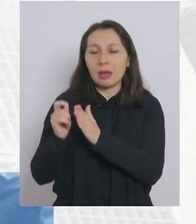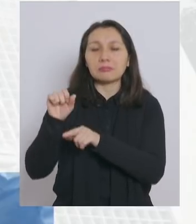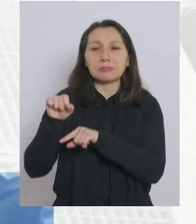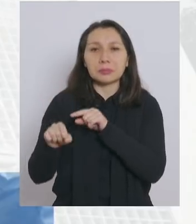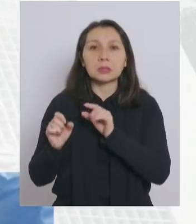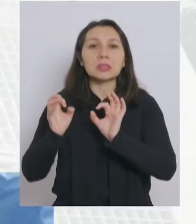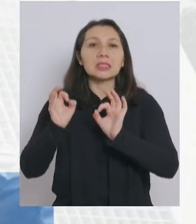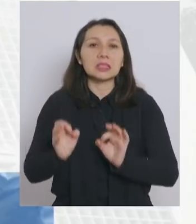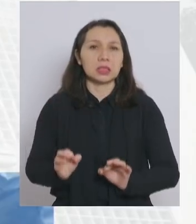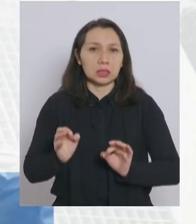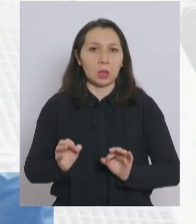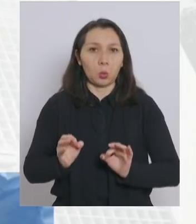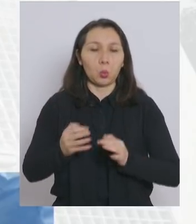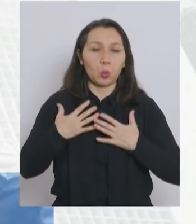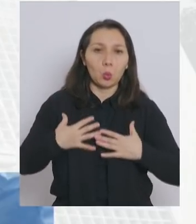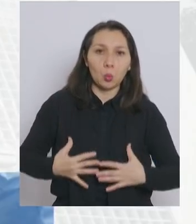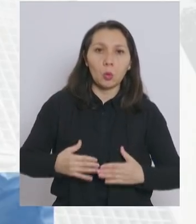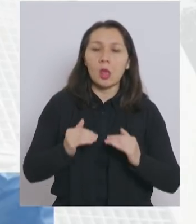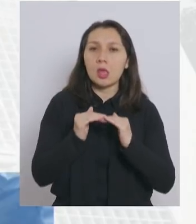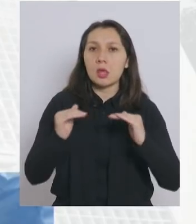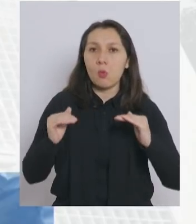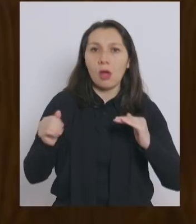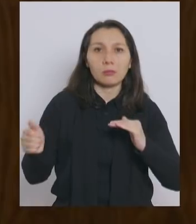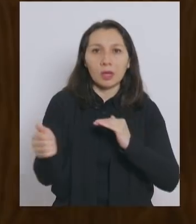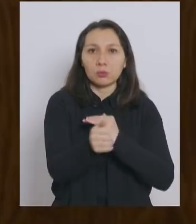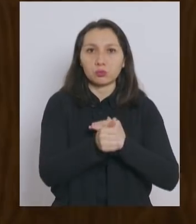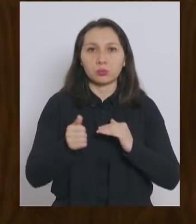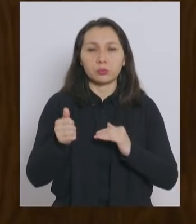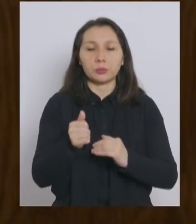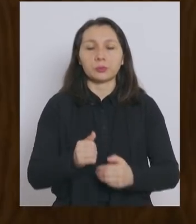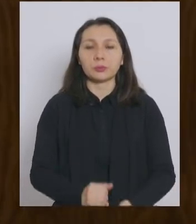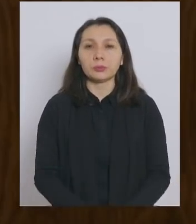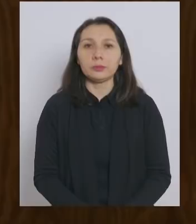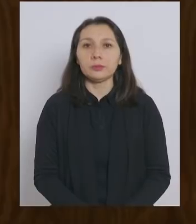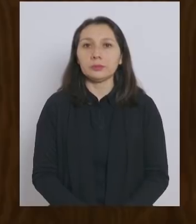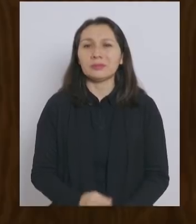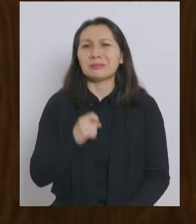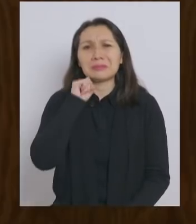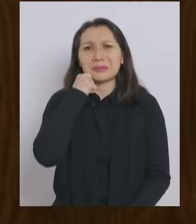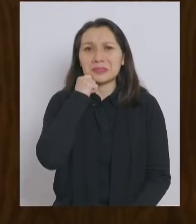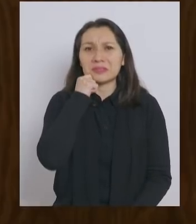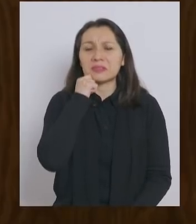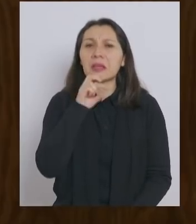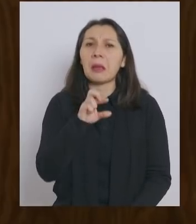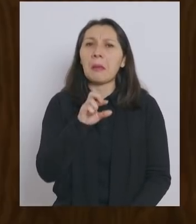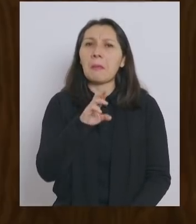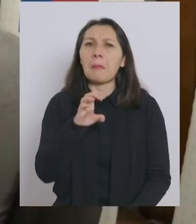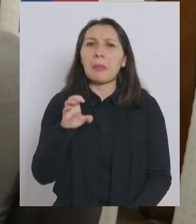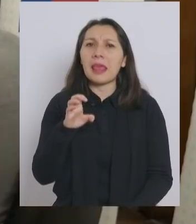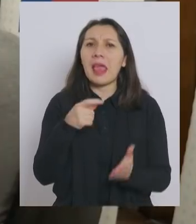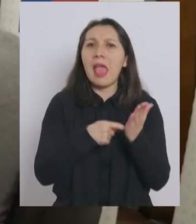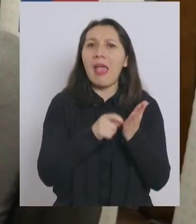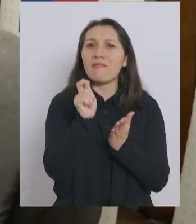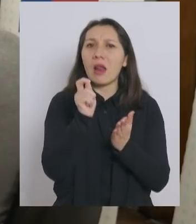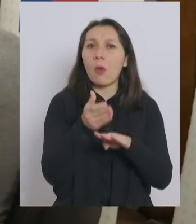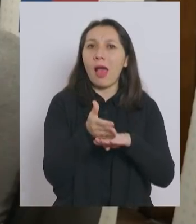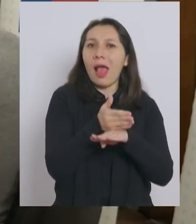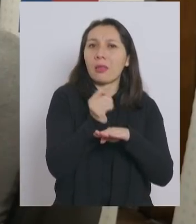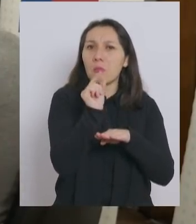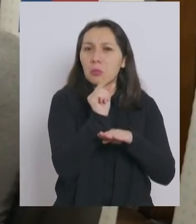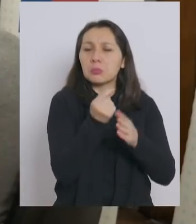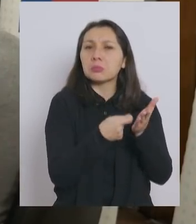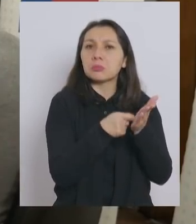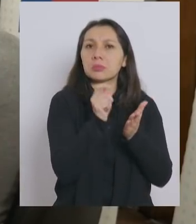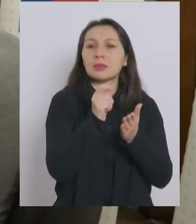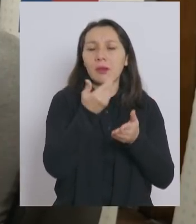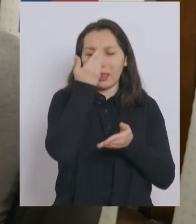son seguras y de una manera equitativa. ¿Qué significa entonces que estén precalificadas? Este es el proceso que se hace a